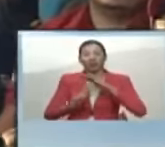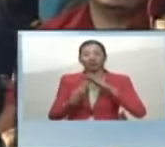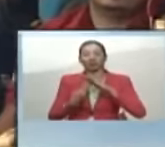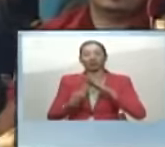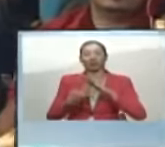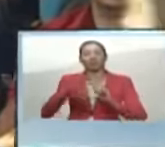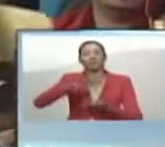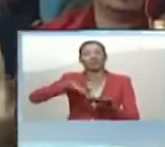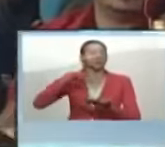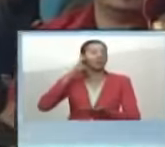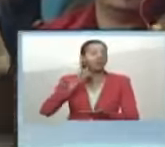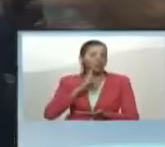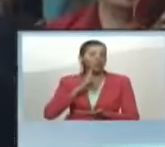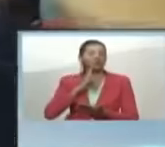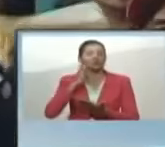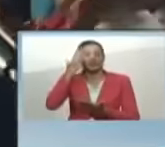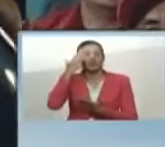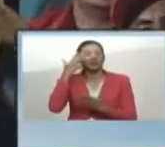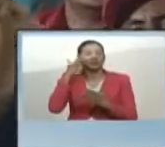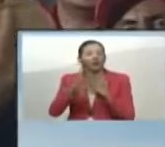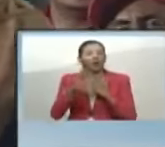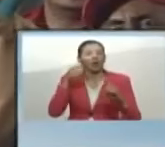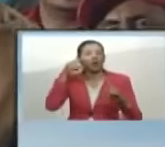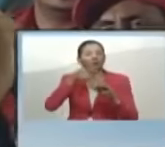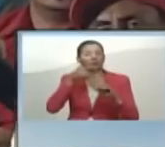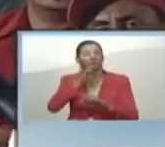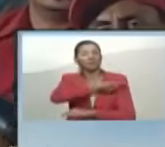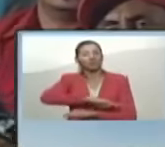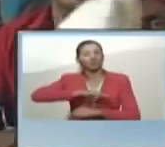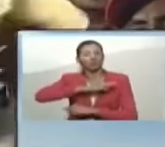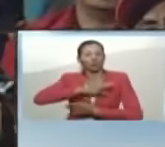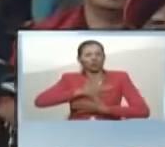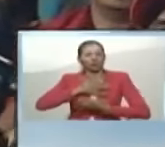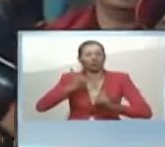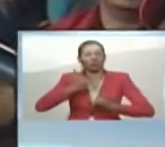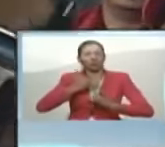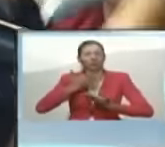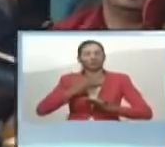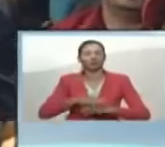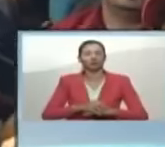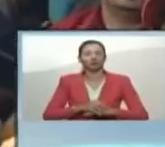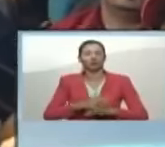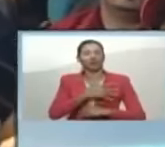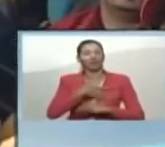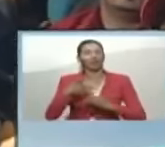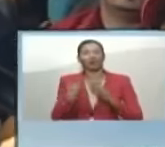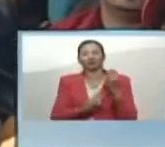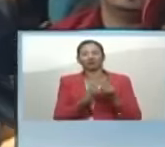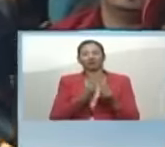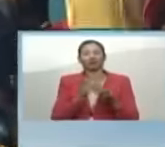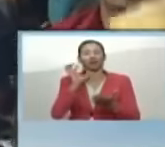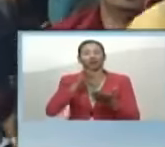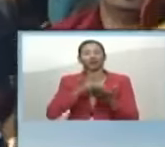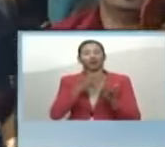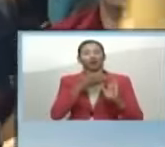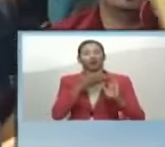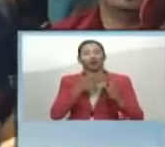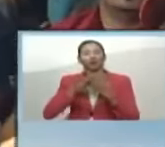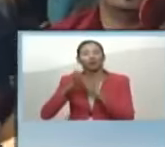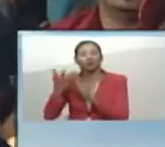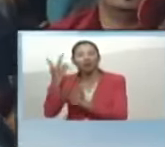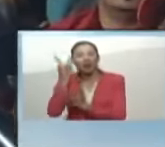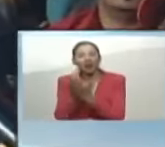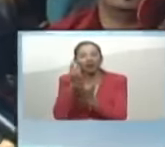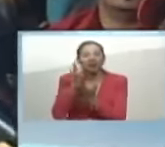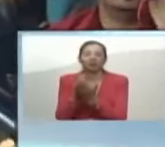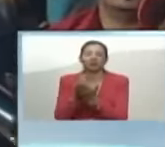Plaza Bolívar. Definir cuál es el objetivo, cuál es la misión de nosotros como y qué es lo que queremos nosotros con el Estado comunal. Definir eso, definir